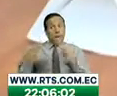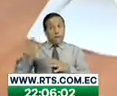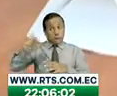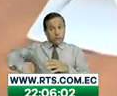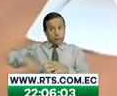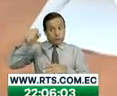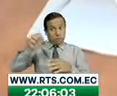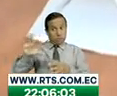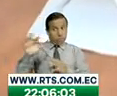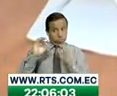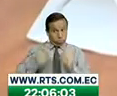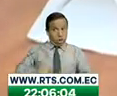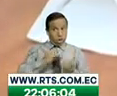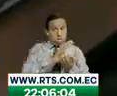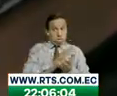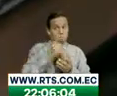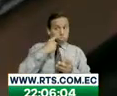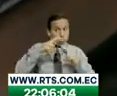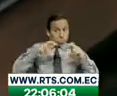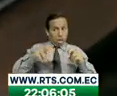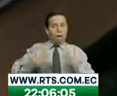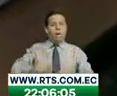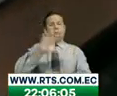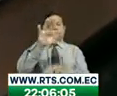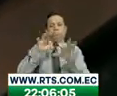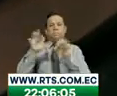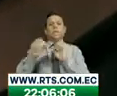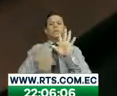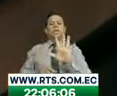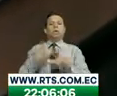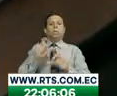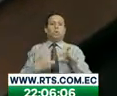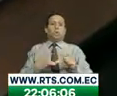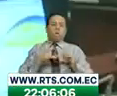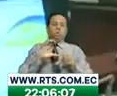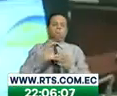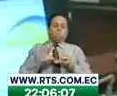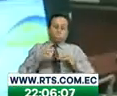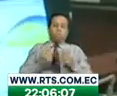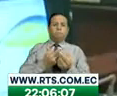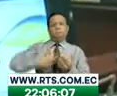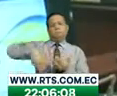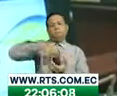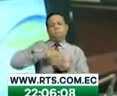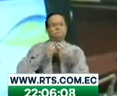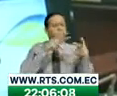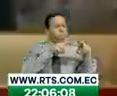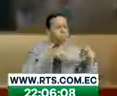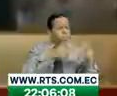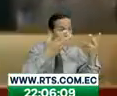de cargo y descargo, para en un plazo de 10 días elaborar un informe al Pleno que